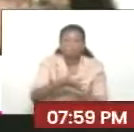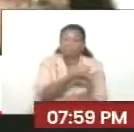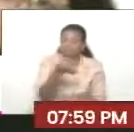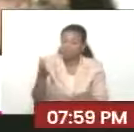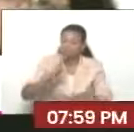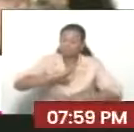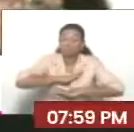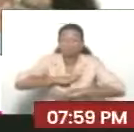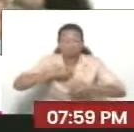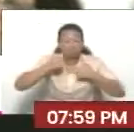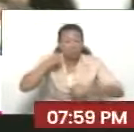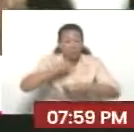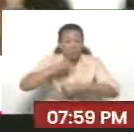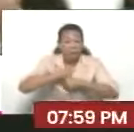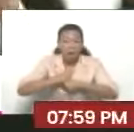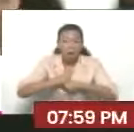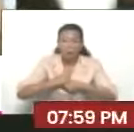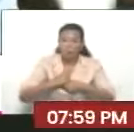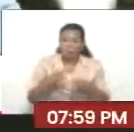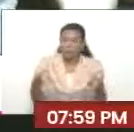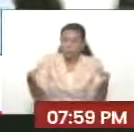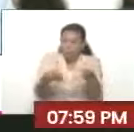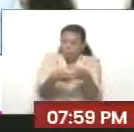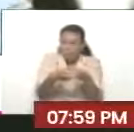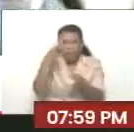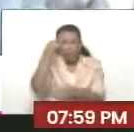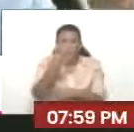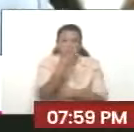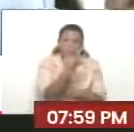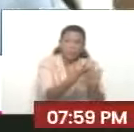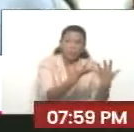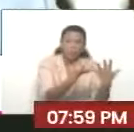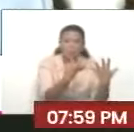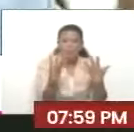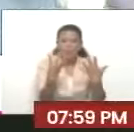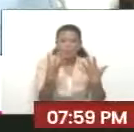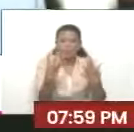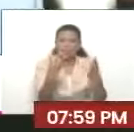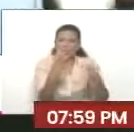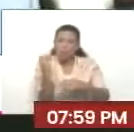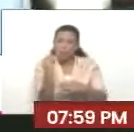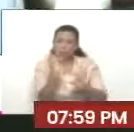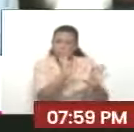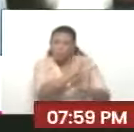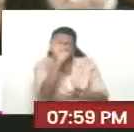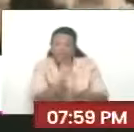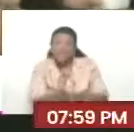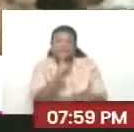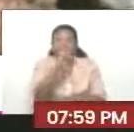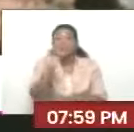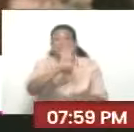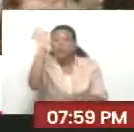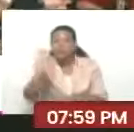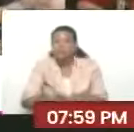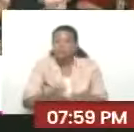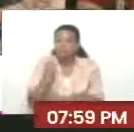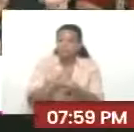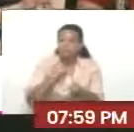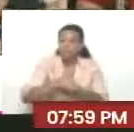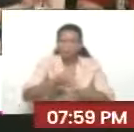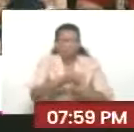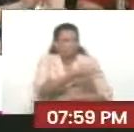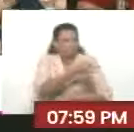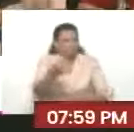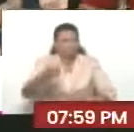sumamente satisfactorias. Un nivel de eficiencia que oscila entre el 98 y el 100% de ejecución, presidente.